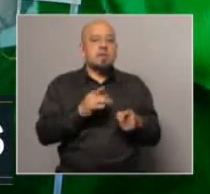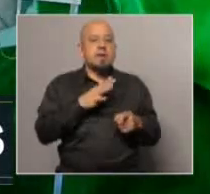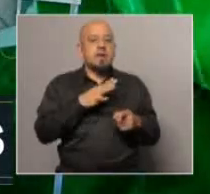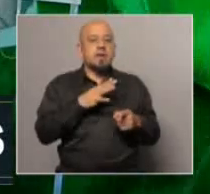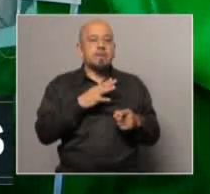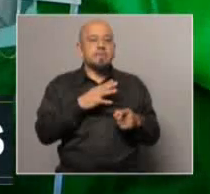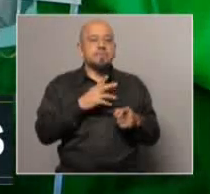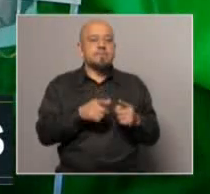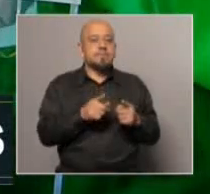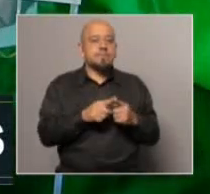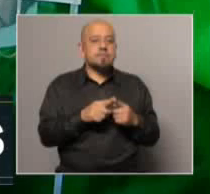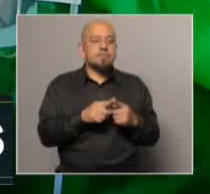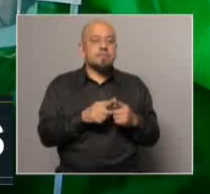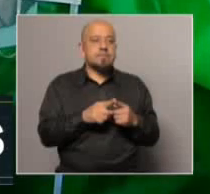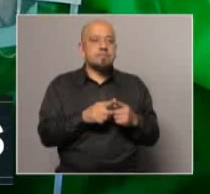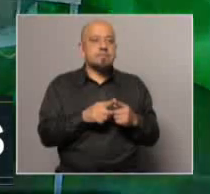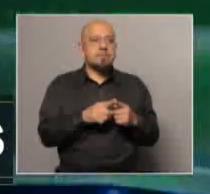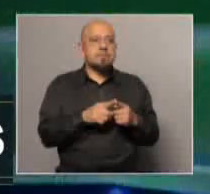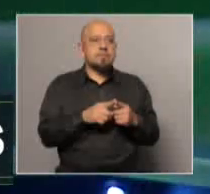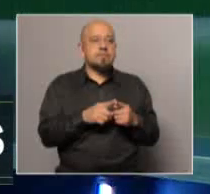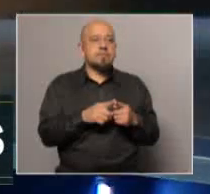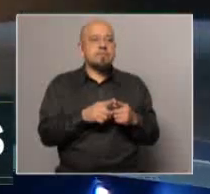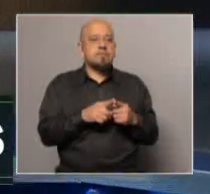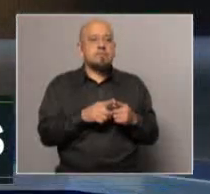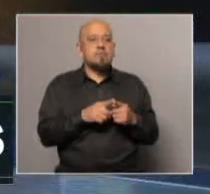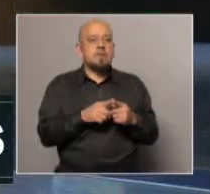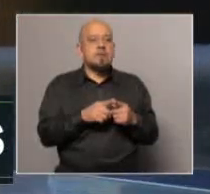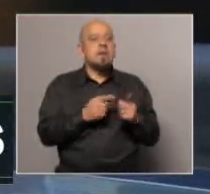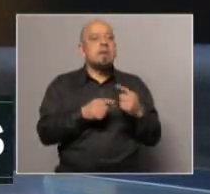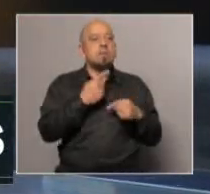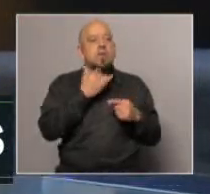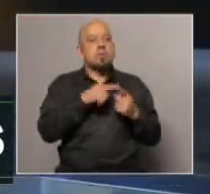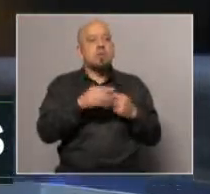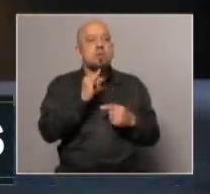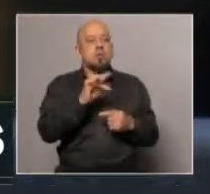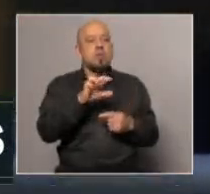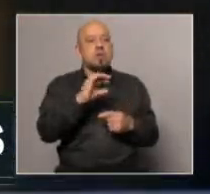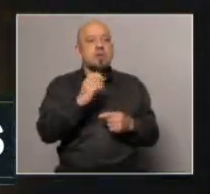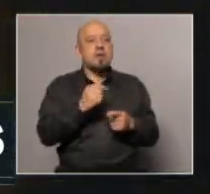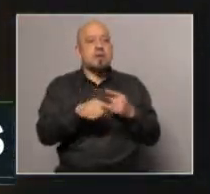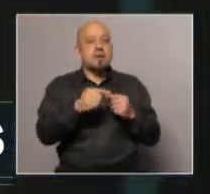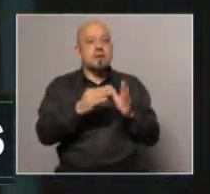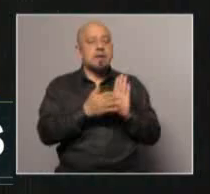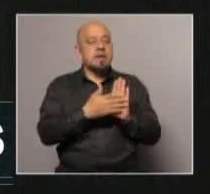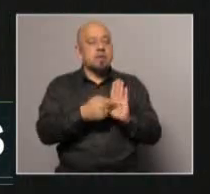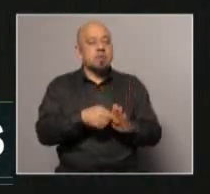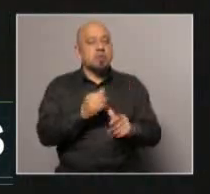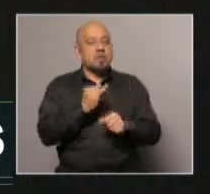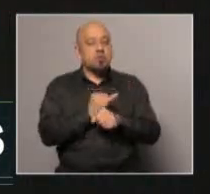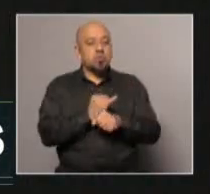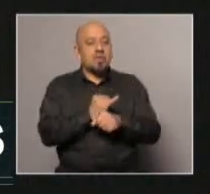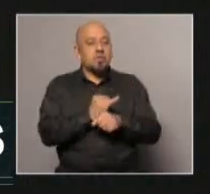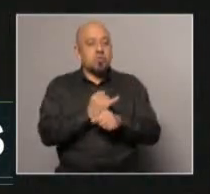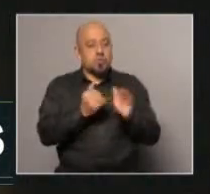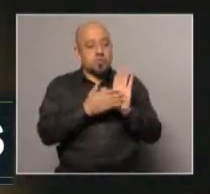que, y no es mala fe, pero a veces tropiezos, ¿no? Por ejemplo, el IRCA hace muy poco publicó un instructivo para productores